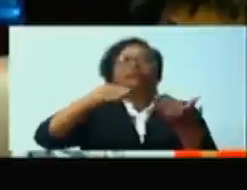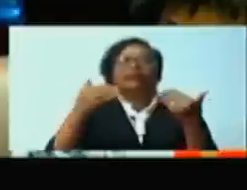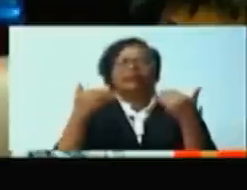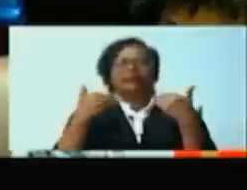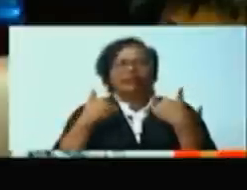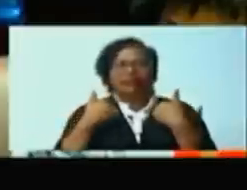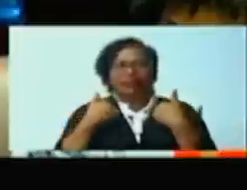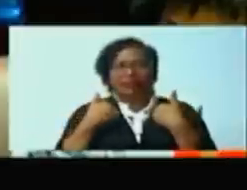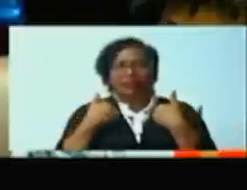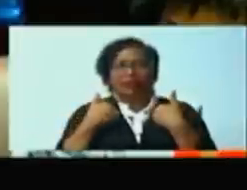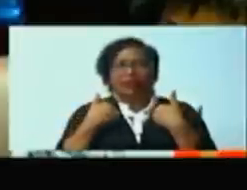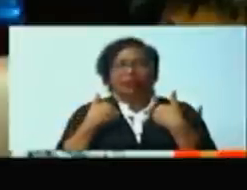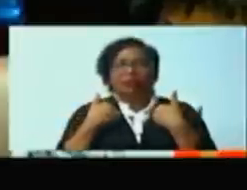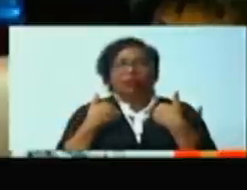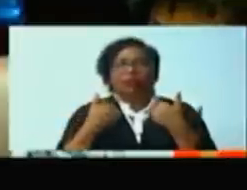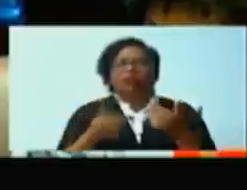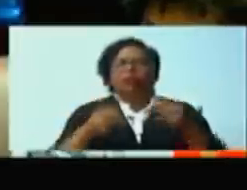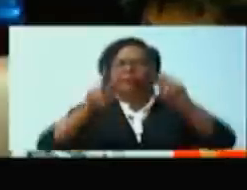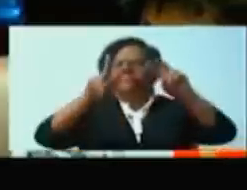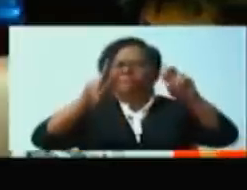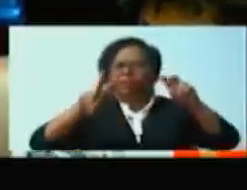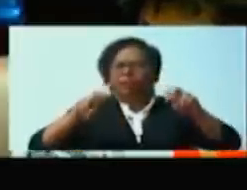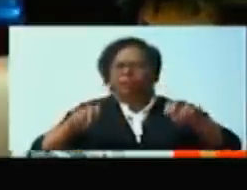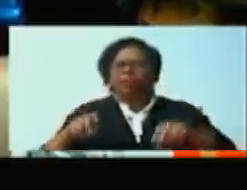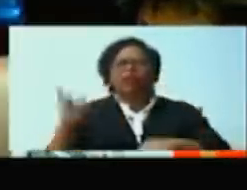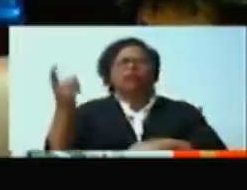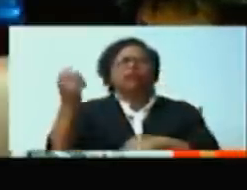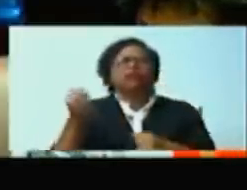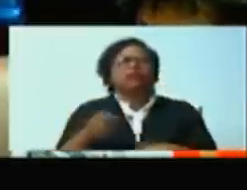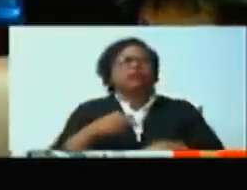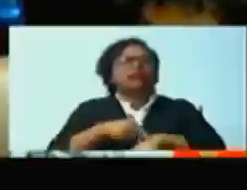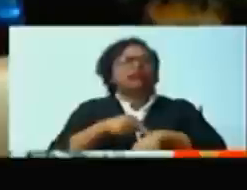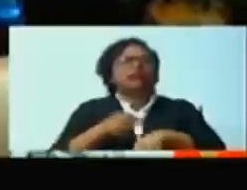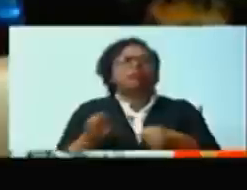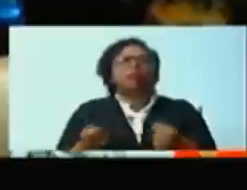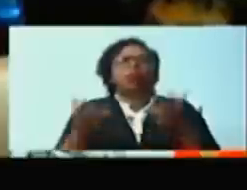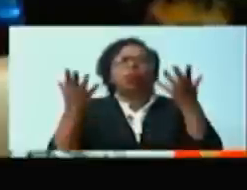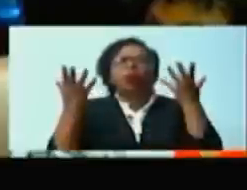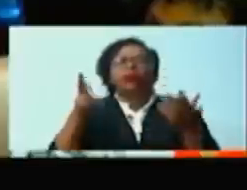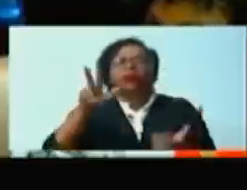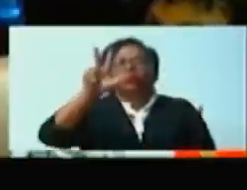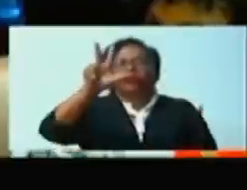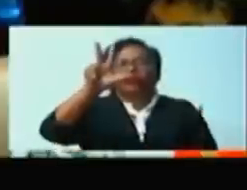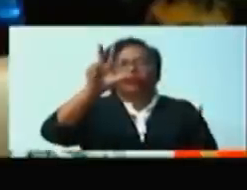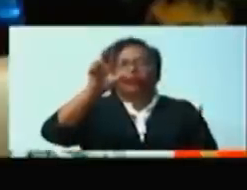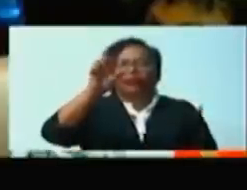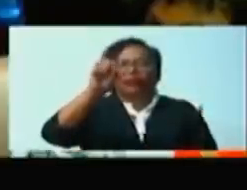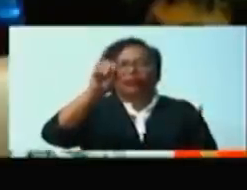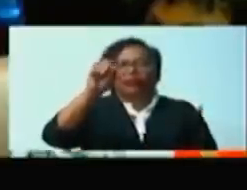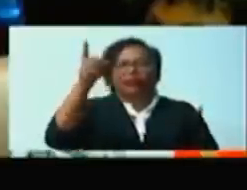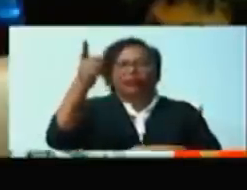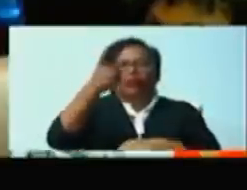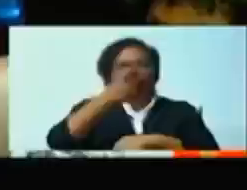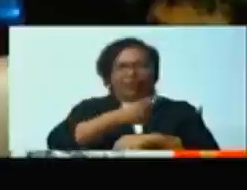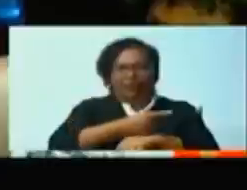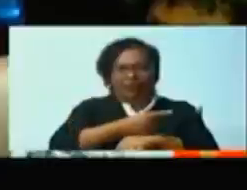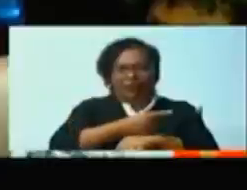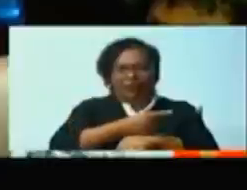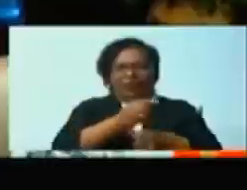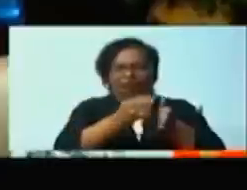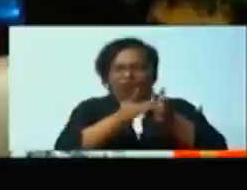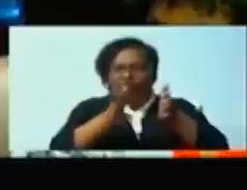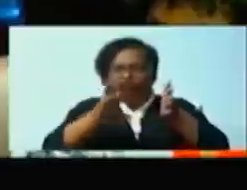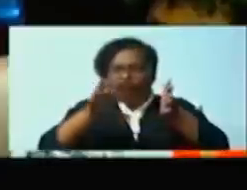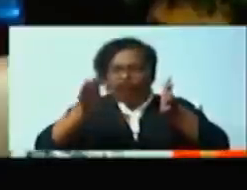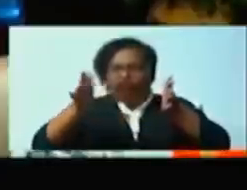le dé un plazo de 30 días para hacer esa investigación claro no quiere decir que si en esos 30 días no pudo cumplir su investigación Bueno pues